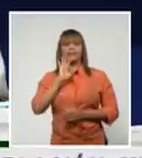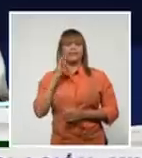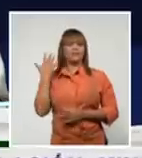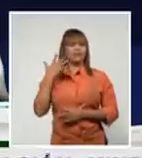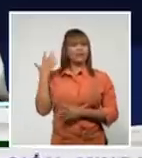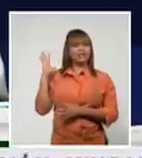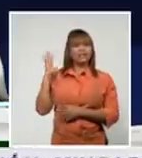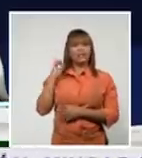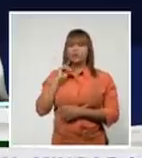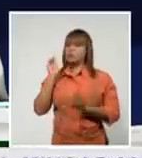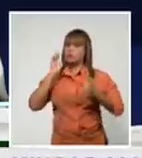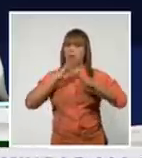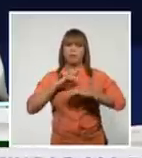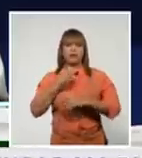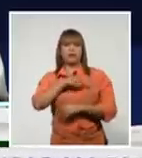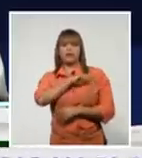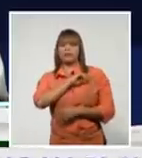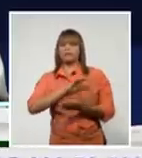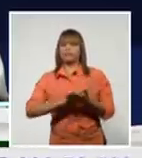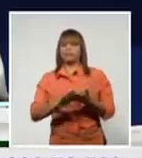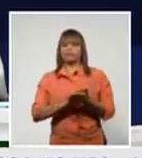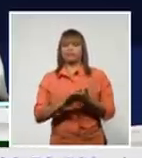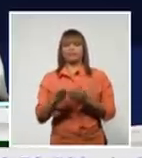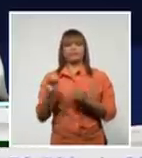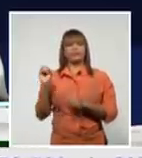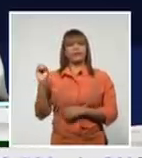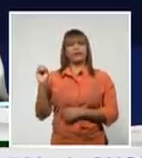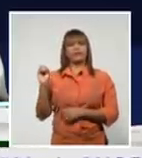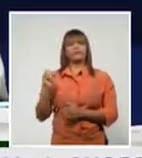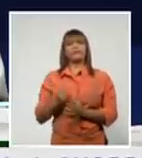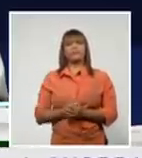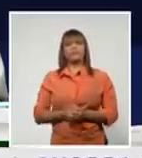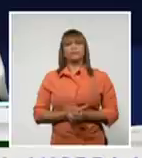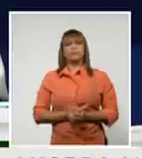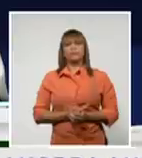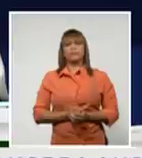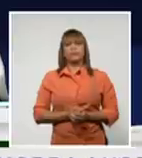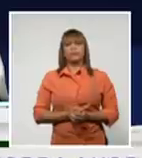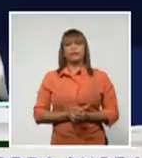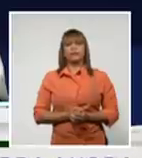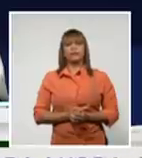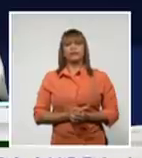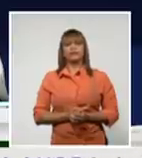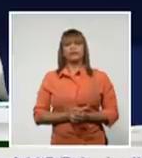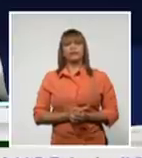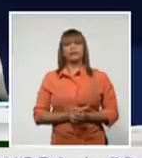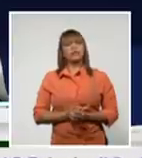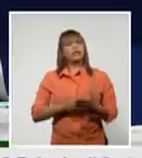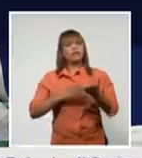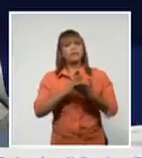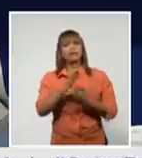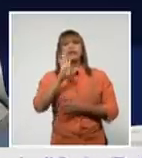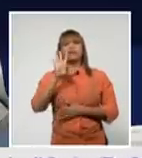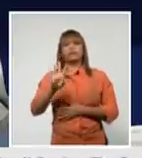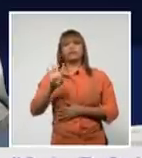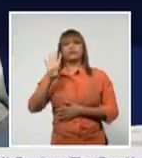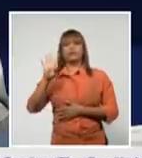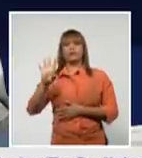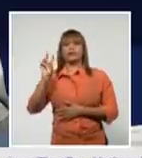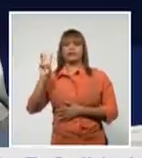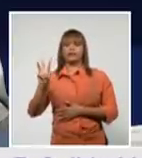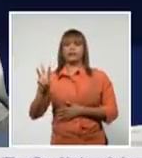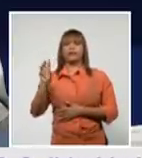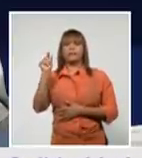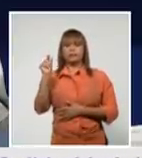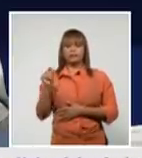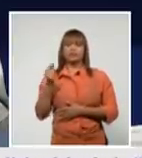no tuvimos ningún caso diagnosticado, por lo tanto se mantienen los 443 que